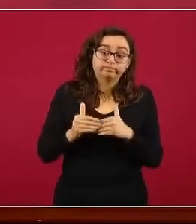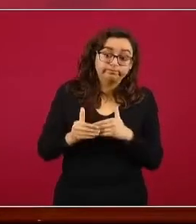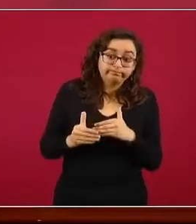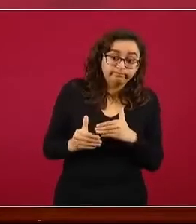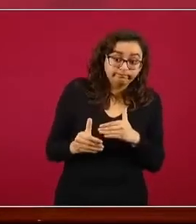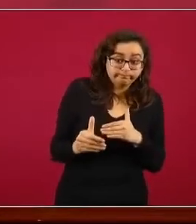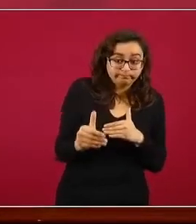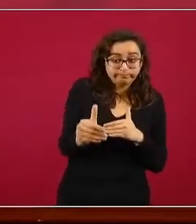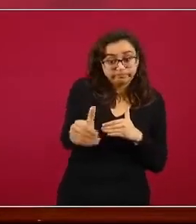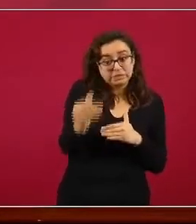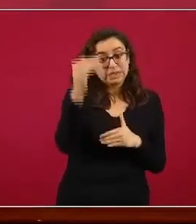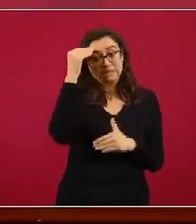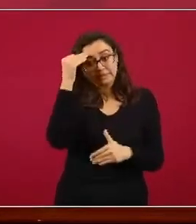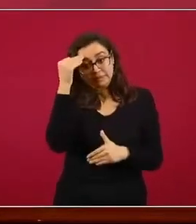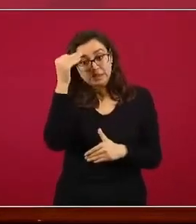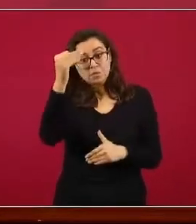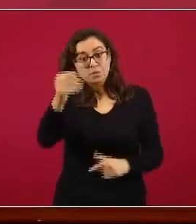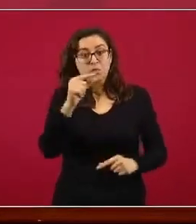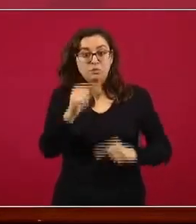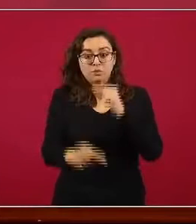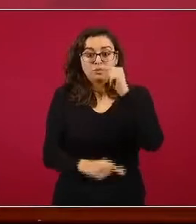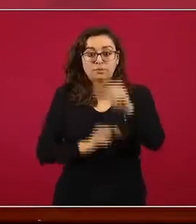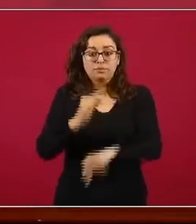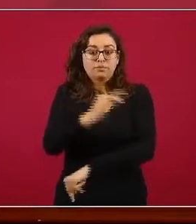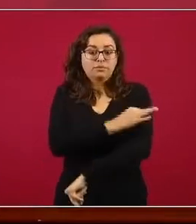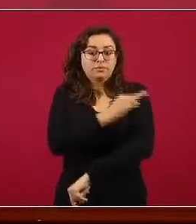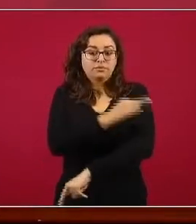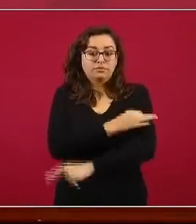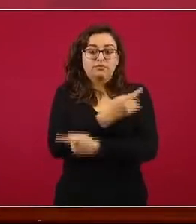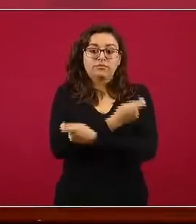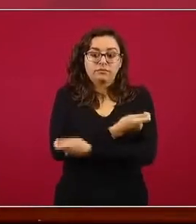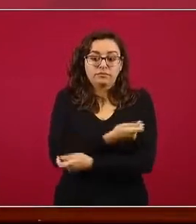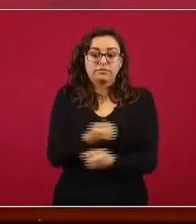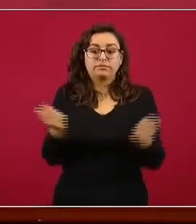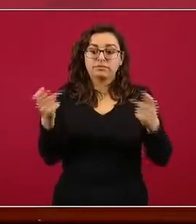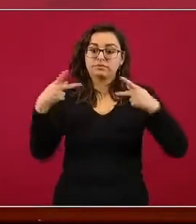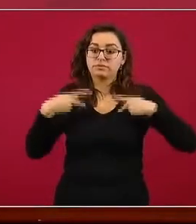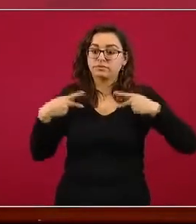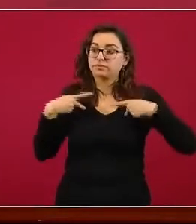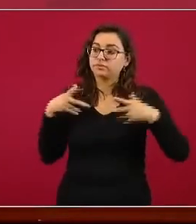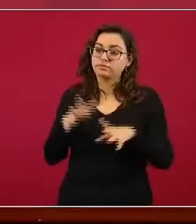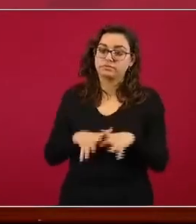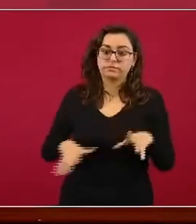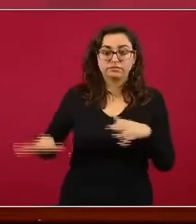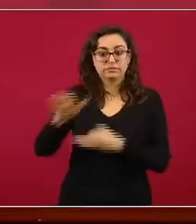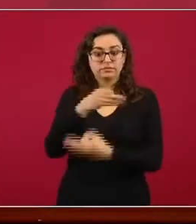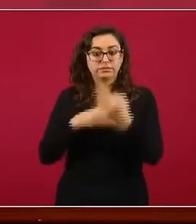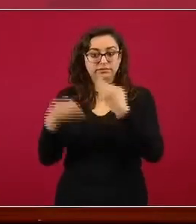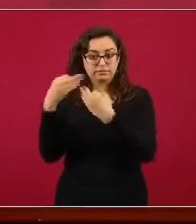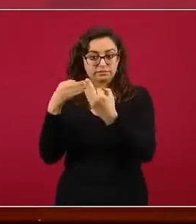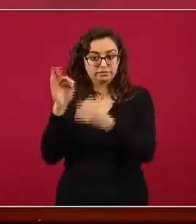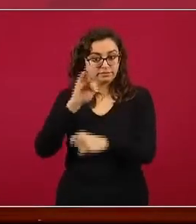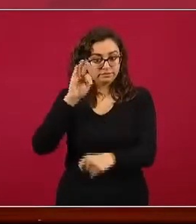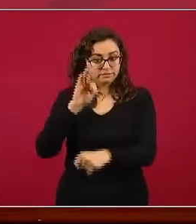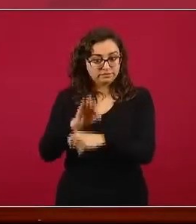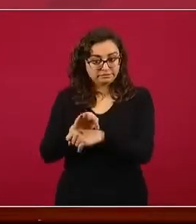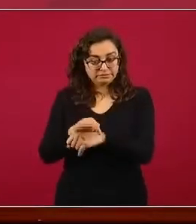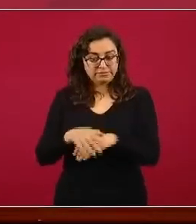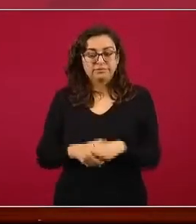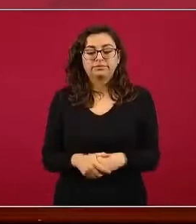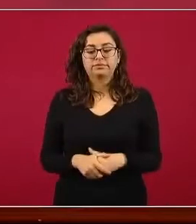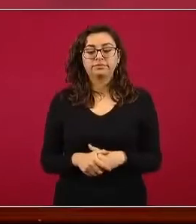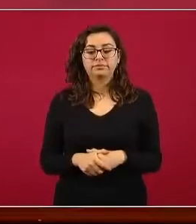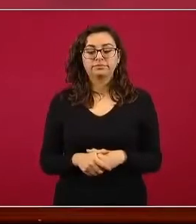de meses en lo que se va administrando la vacuna y se logra proteger a todas las personas que así lo requieran.